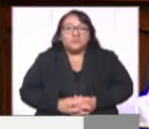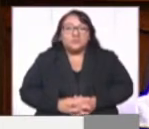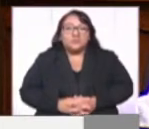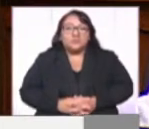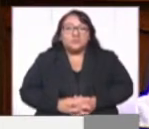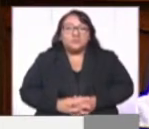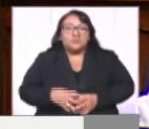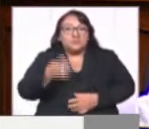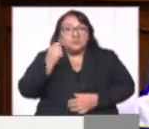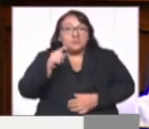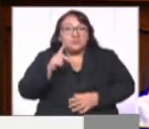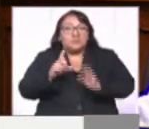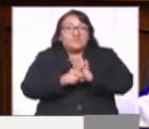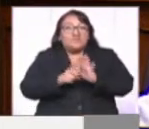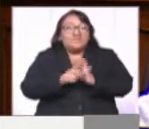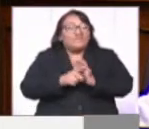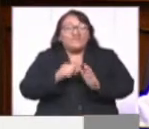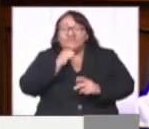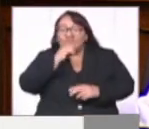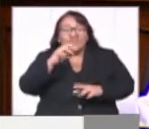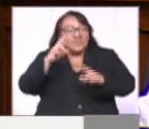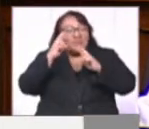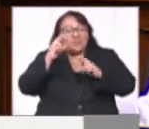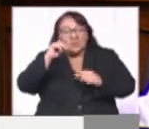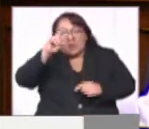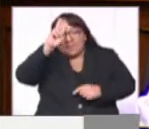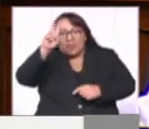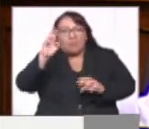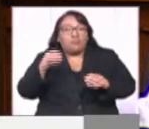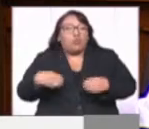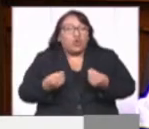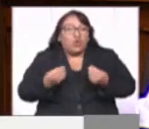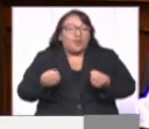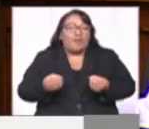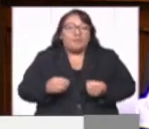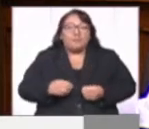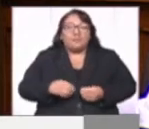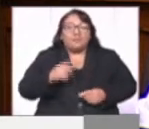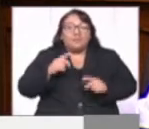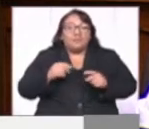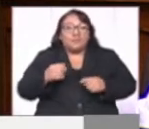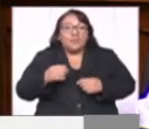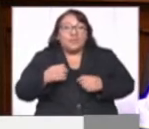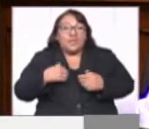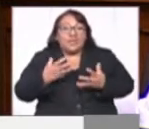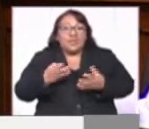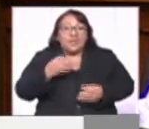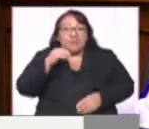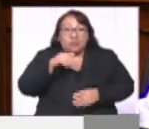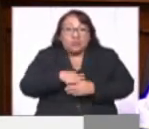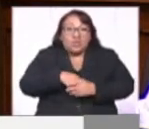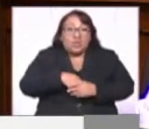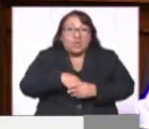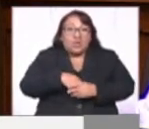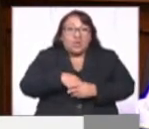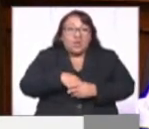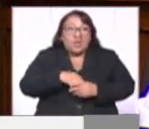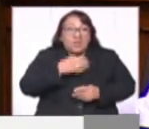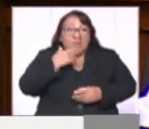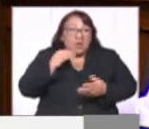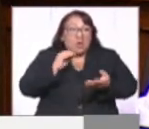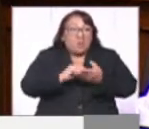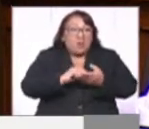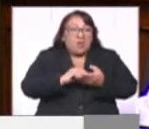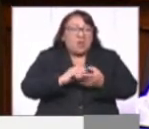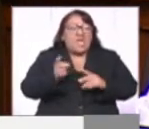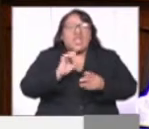Para mí esta es una ley antipatria. Esta es antipatria porque aquellos que deberían tributar, les vamos a exonerar.